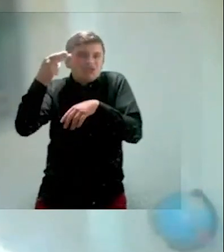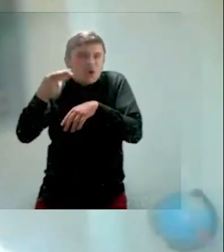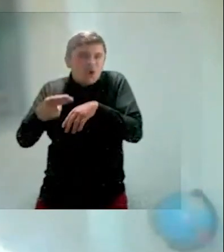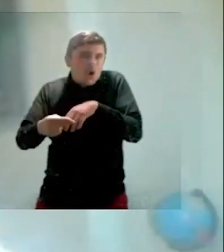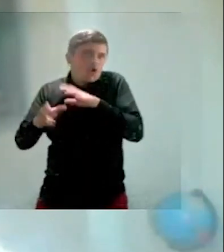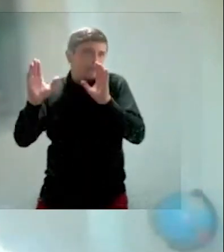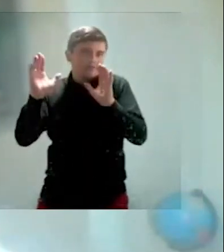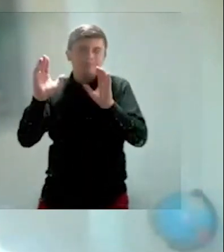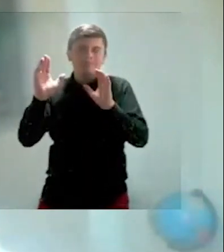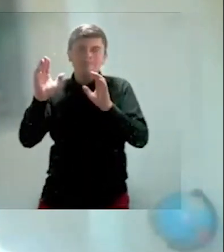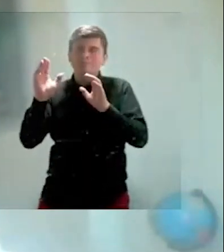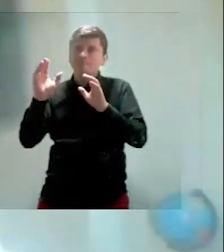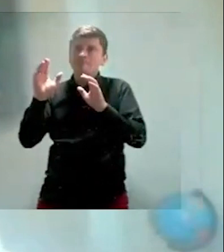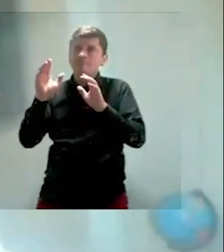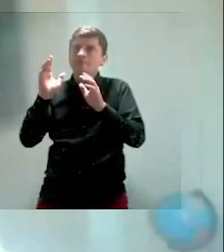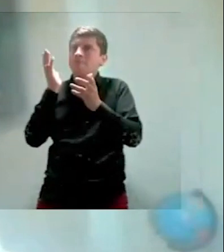digamos,